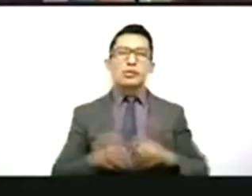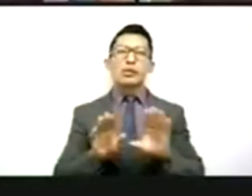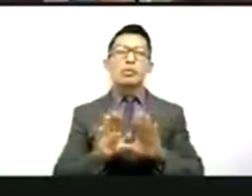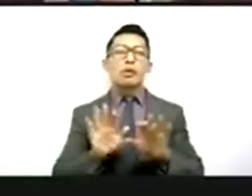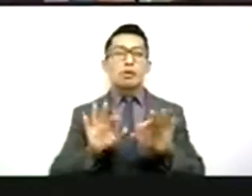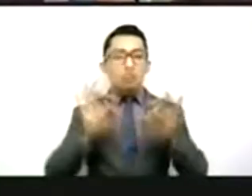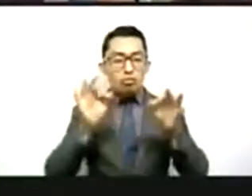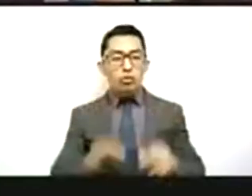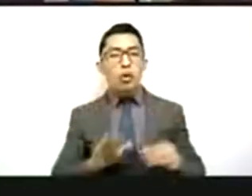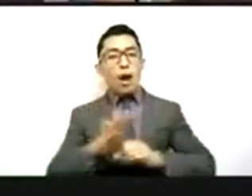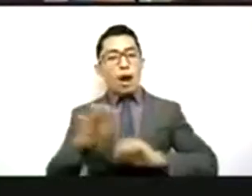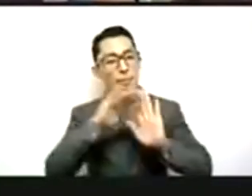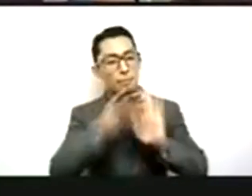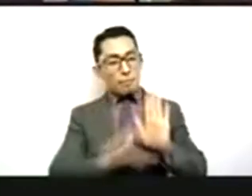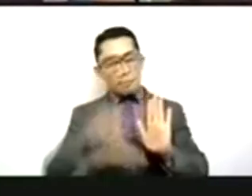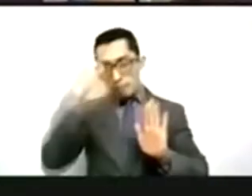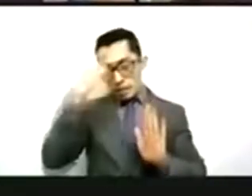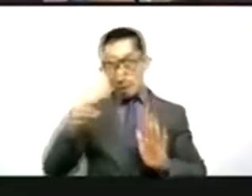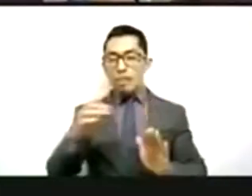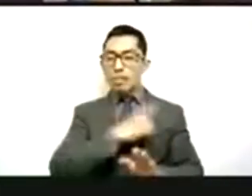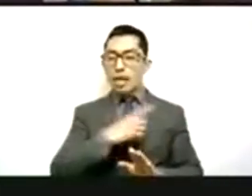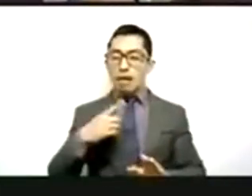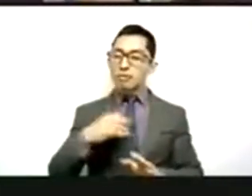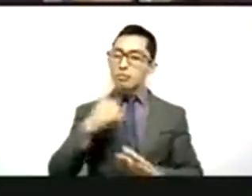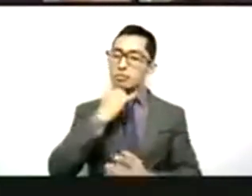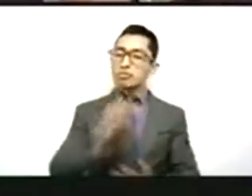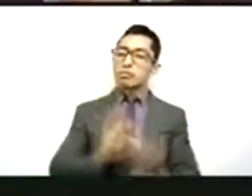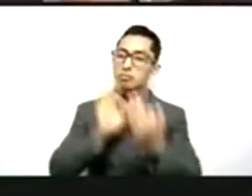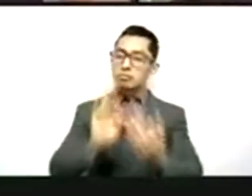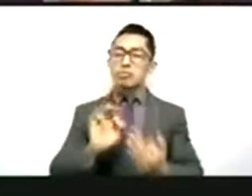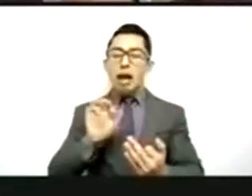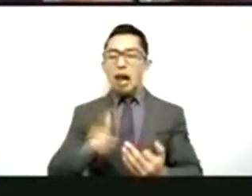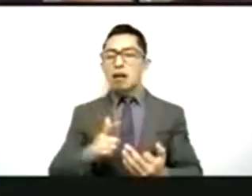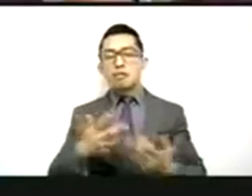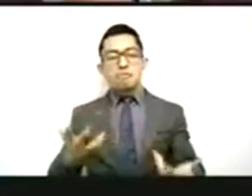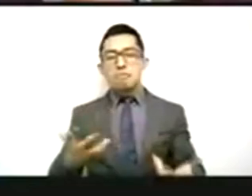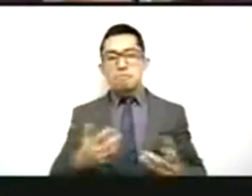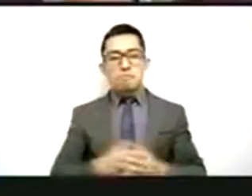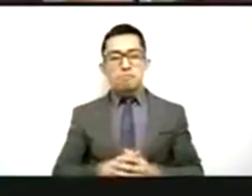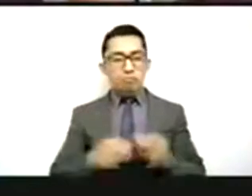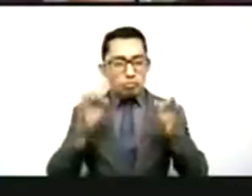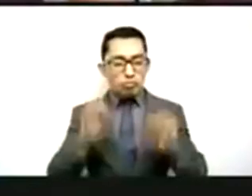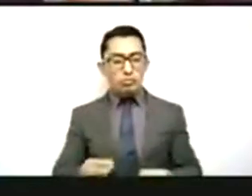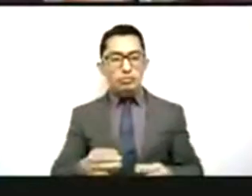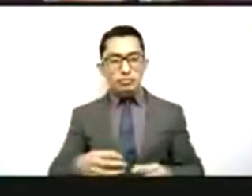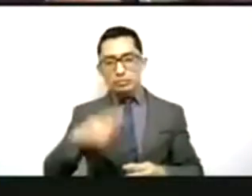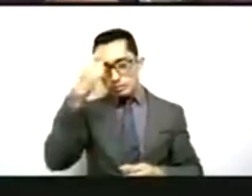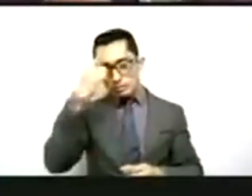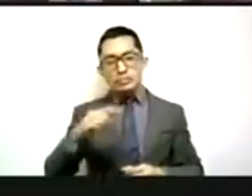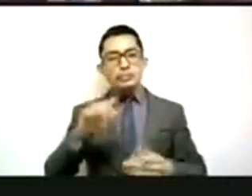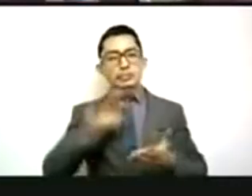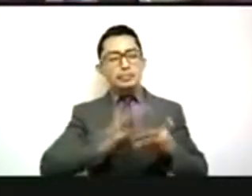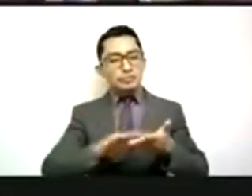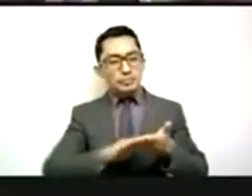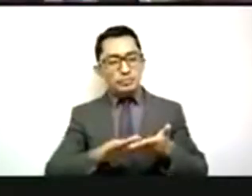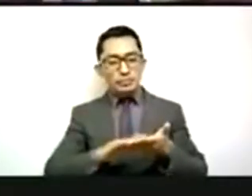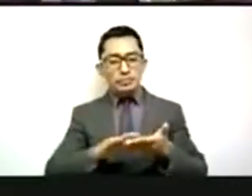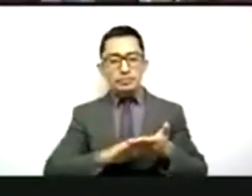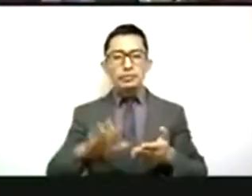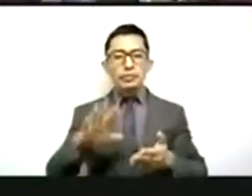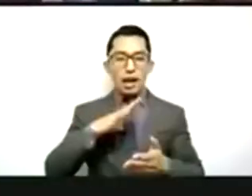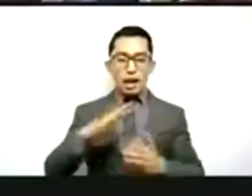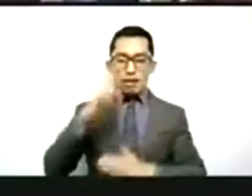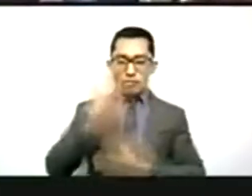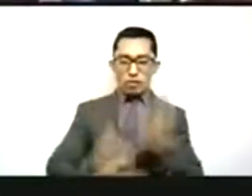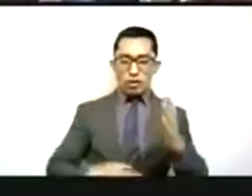no hay ninguno que tenga efectiva fórmula para resarcir la violencia generada